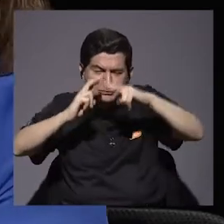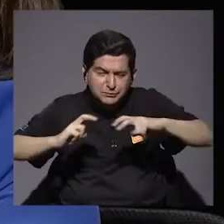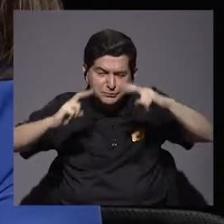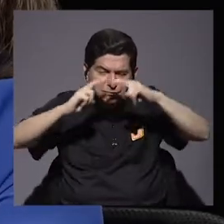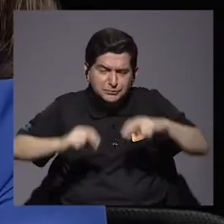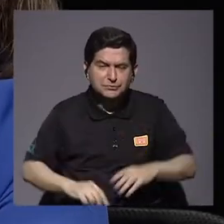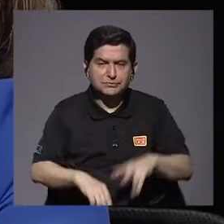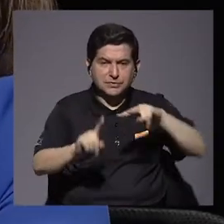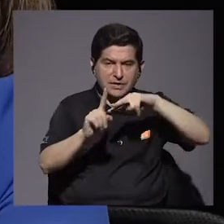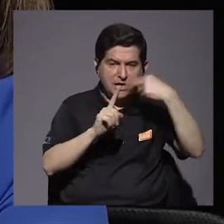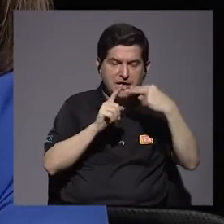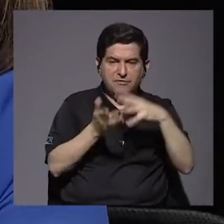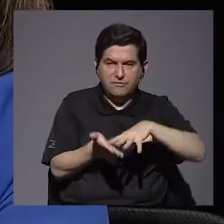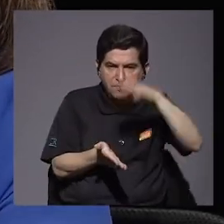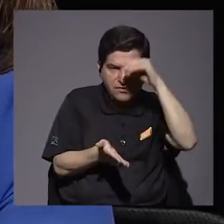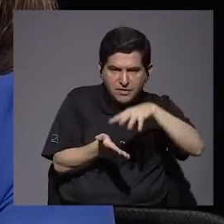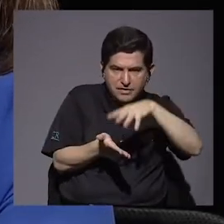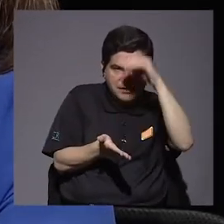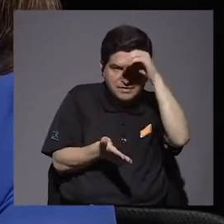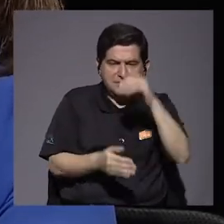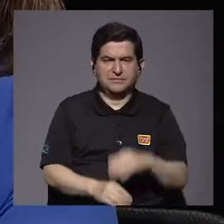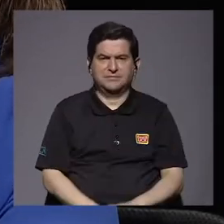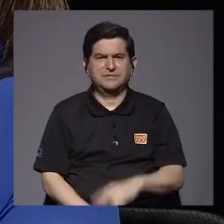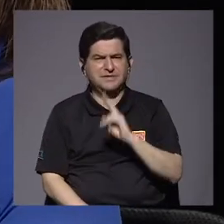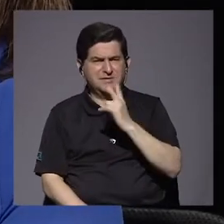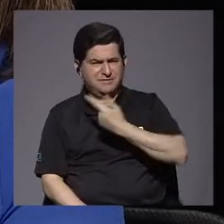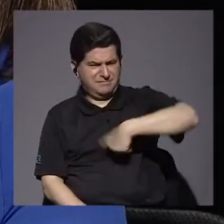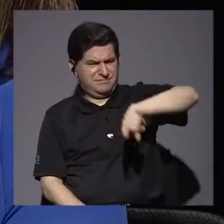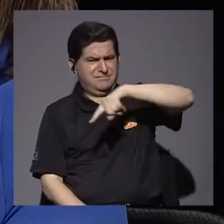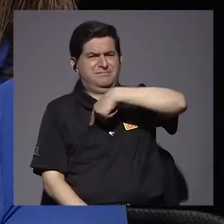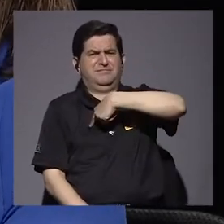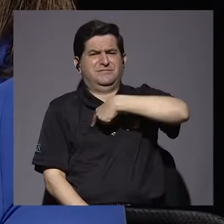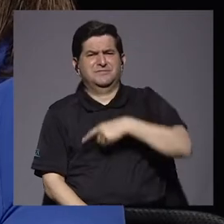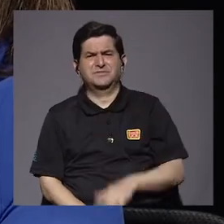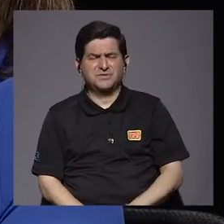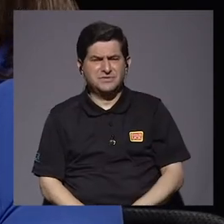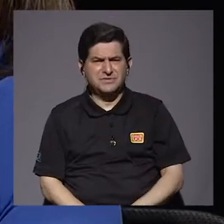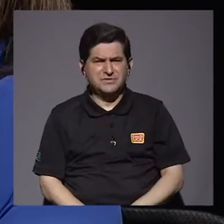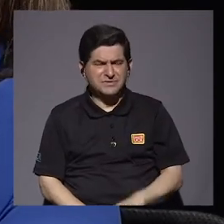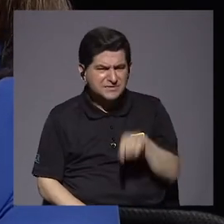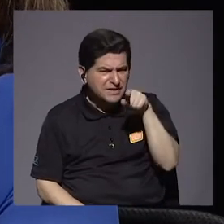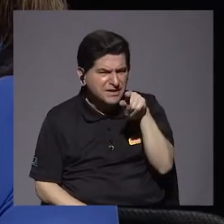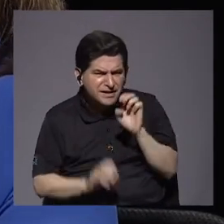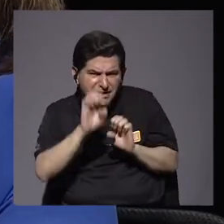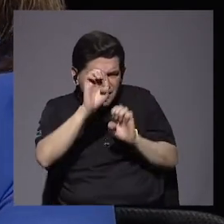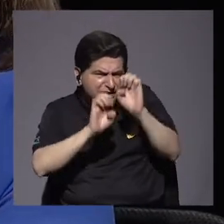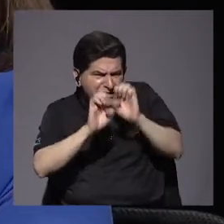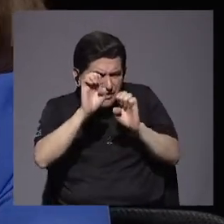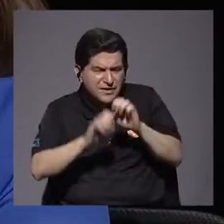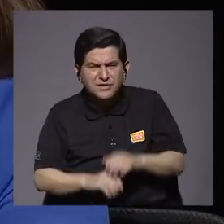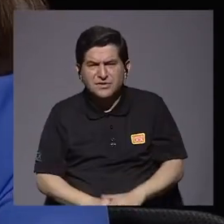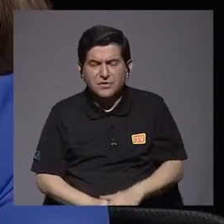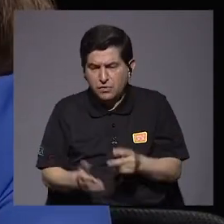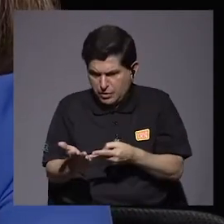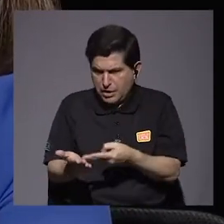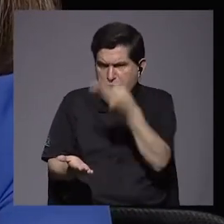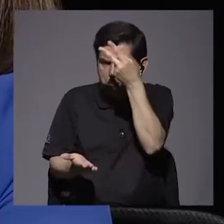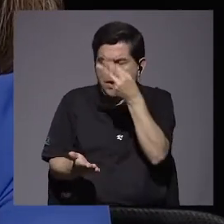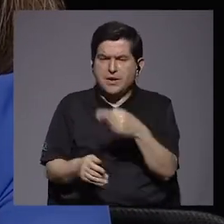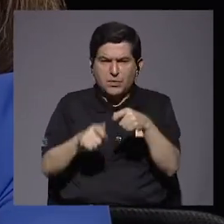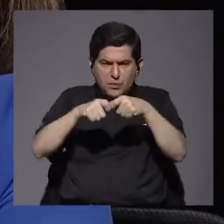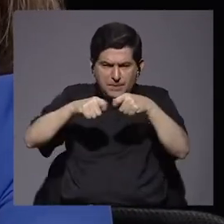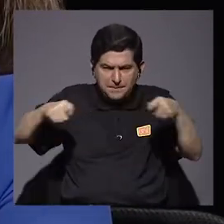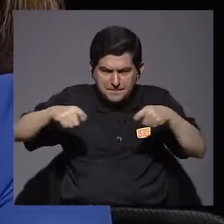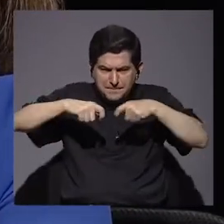el enfoque de los aprendizajes, ¿verdad? ¿Cómo realmente nosotros evaluamos y valoramos